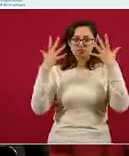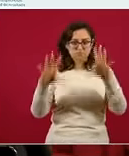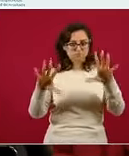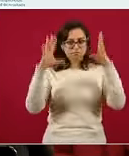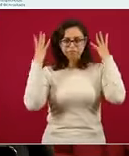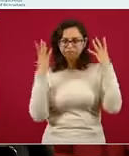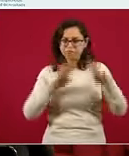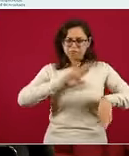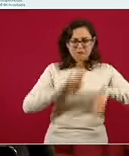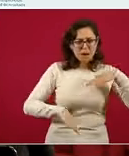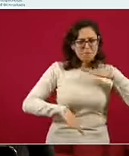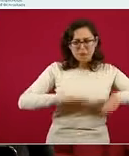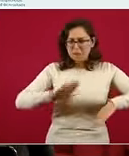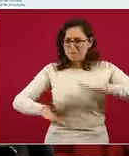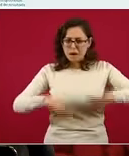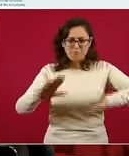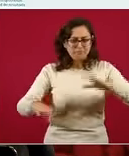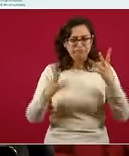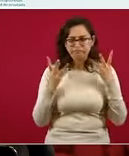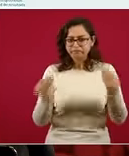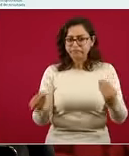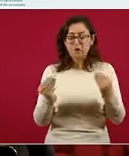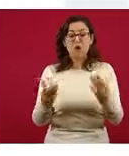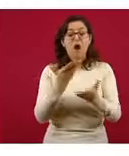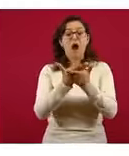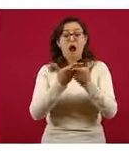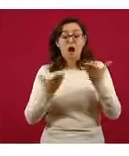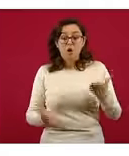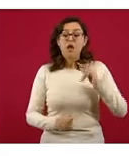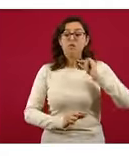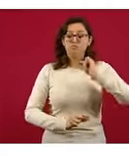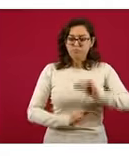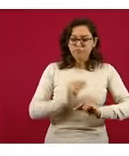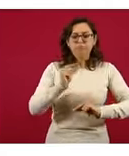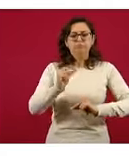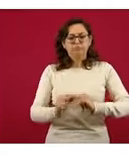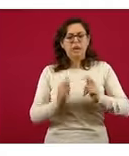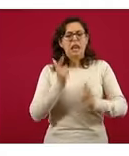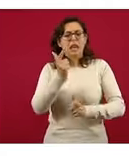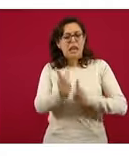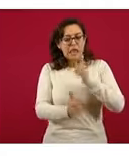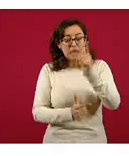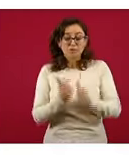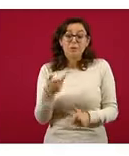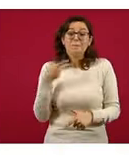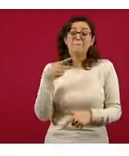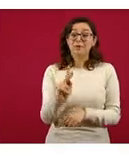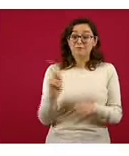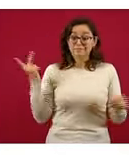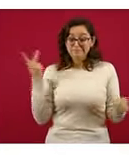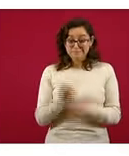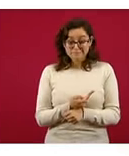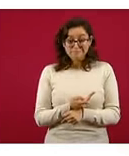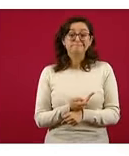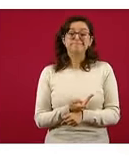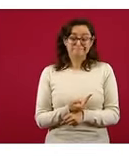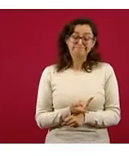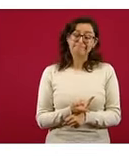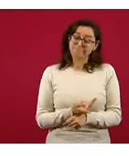epidemia, un crecimiento lento y paulatino, pero sin embargo es importante mencionar que, así